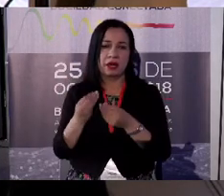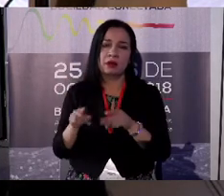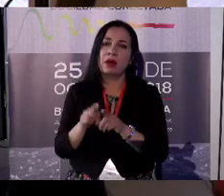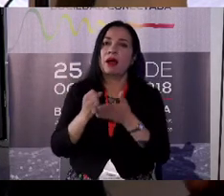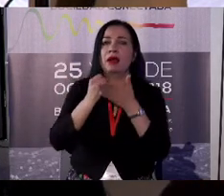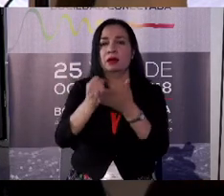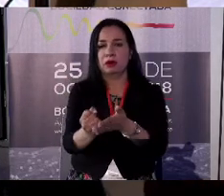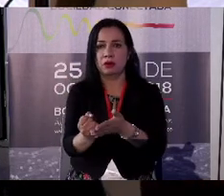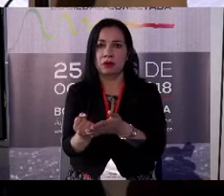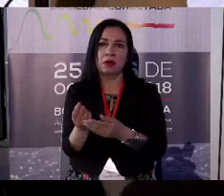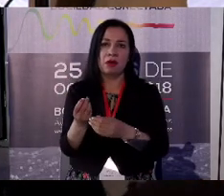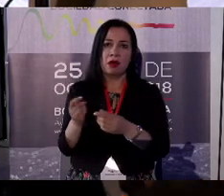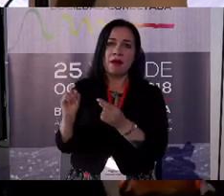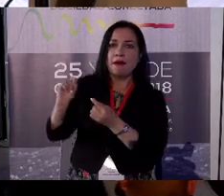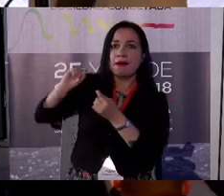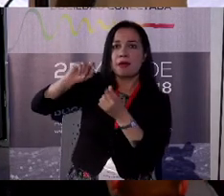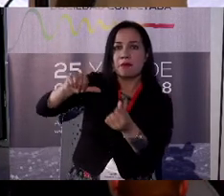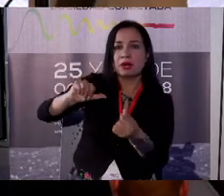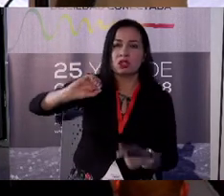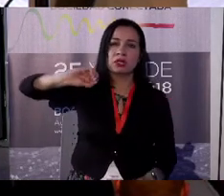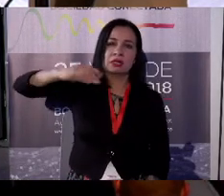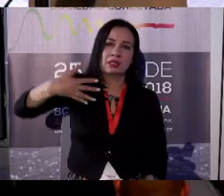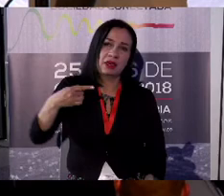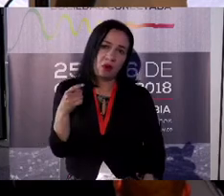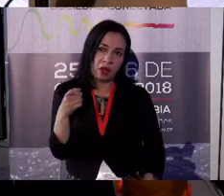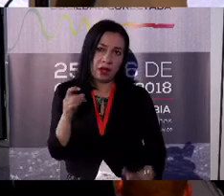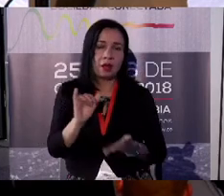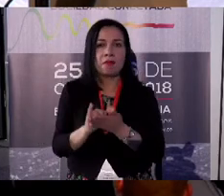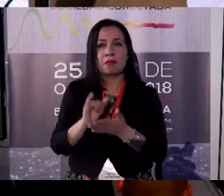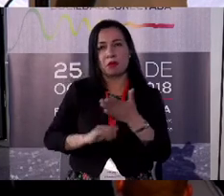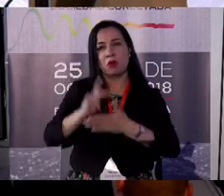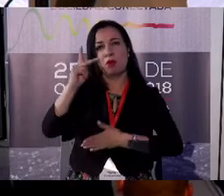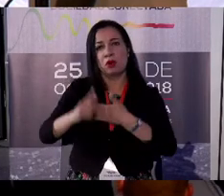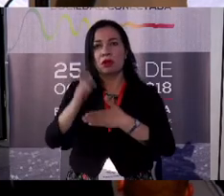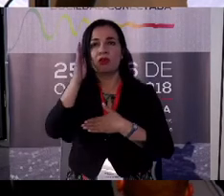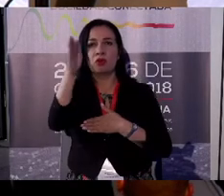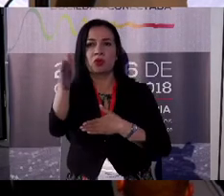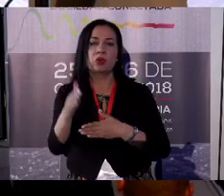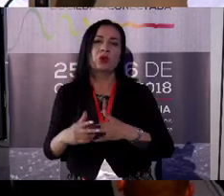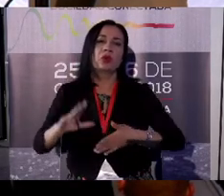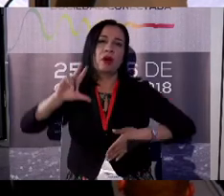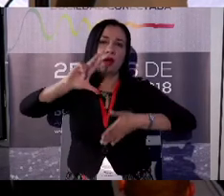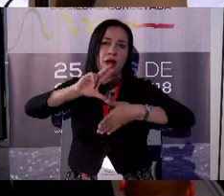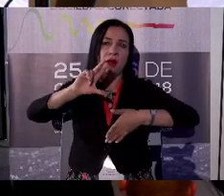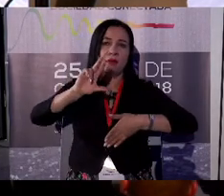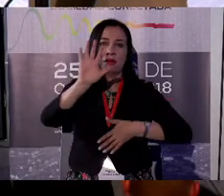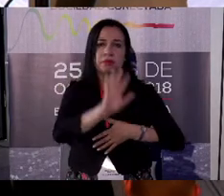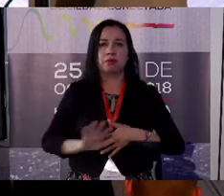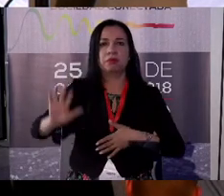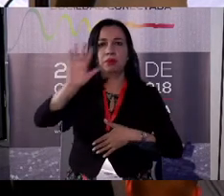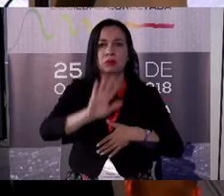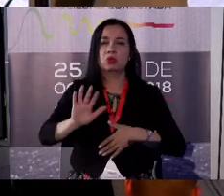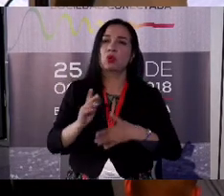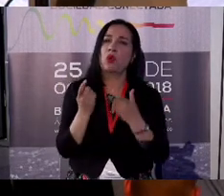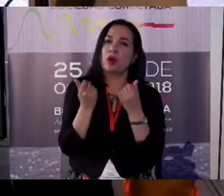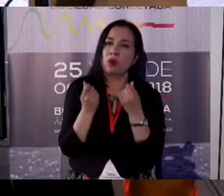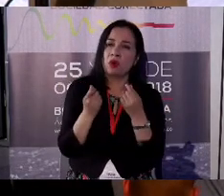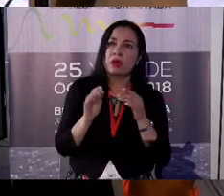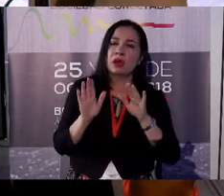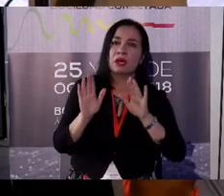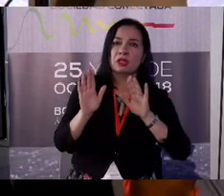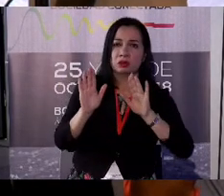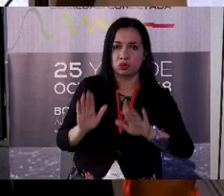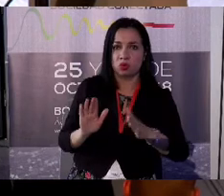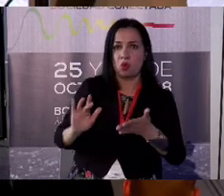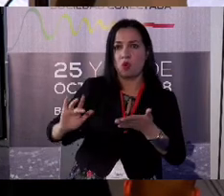en 5G. Y esta es la proyección que nosotros hacemos para América Latina. Esto va a salir en la economía móvil de América Latina, que vamos a